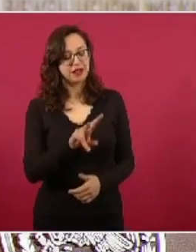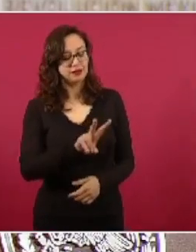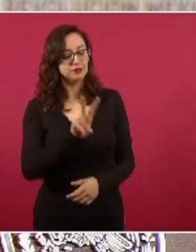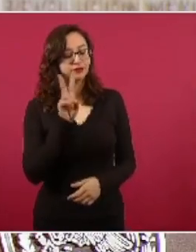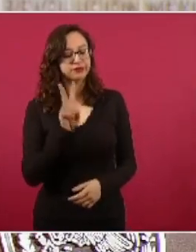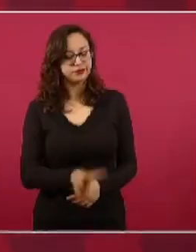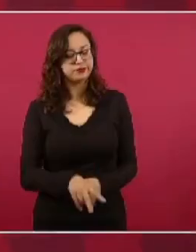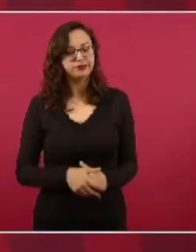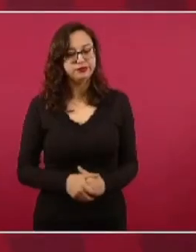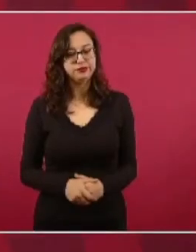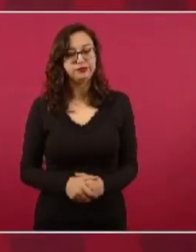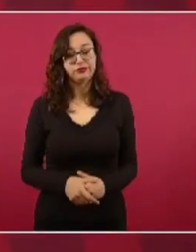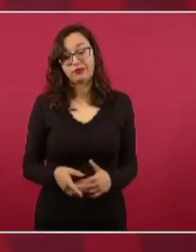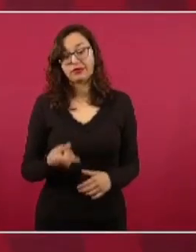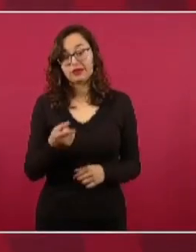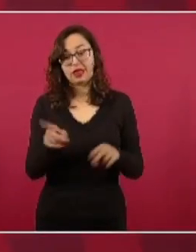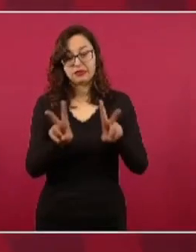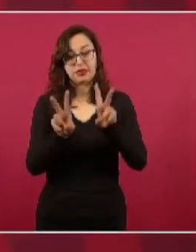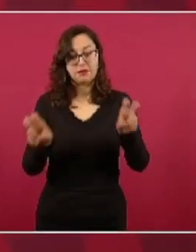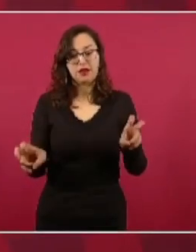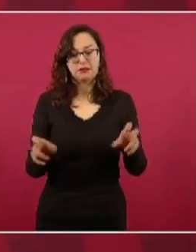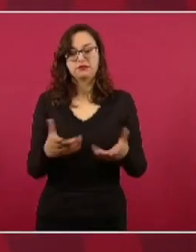aquí Ricardo Sheffield,